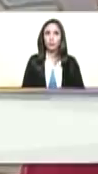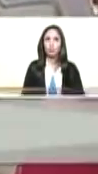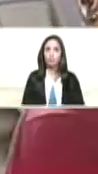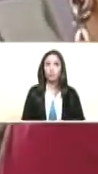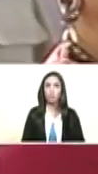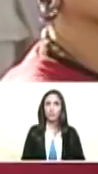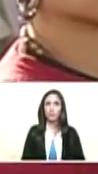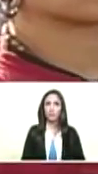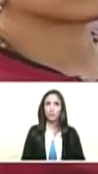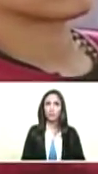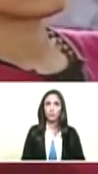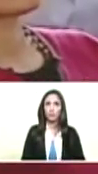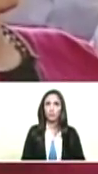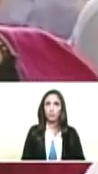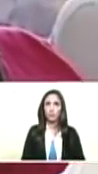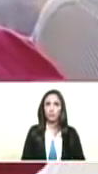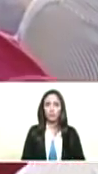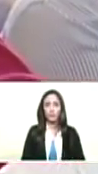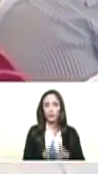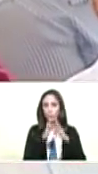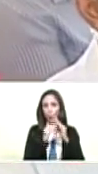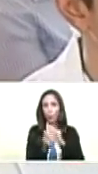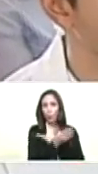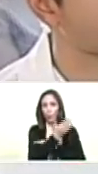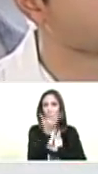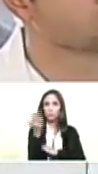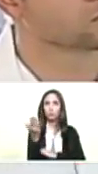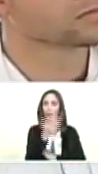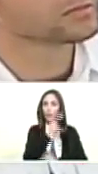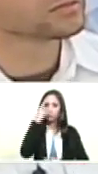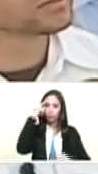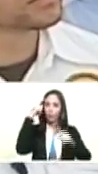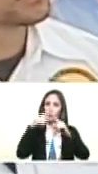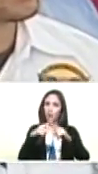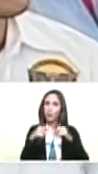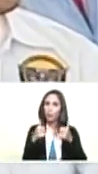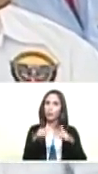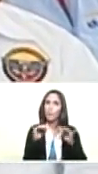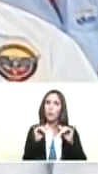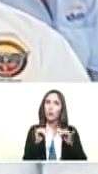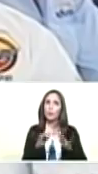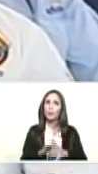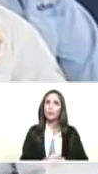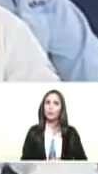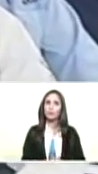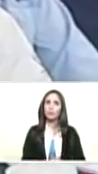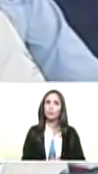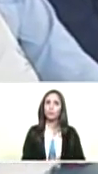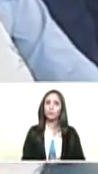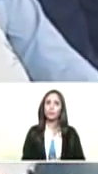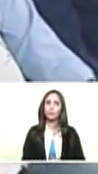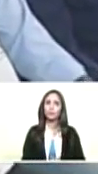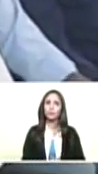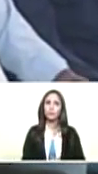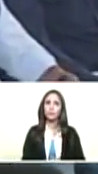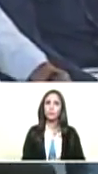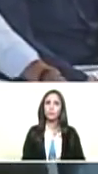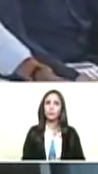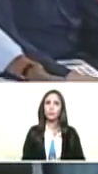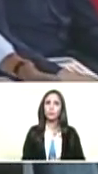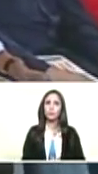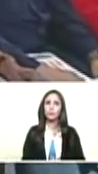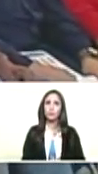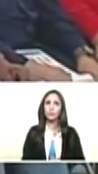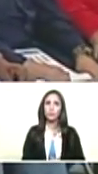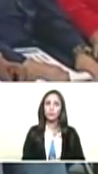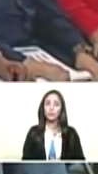Heredia. Aristóbulo. Medina. Erika del Valle. Los instrumentos. ¿Eh?